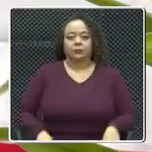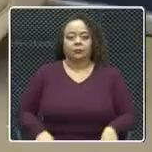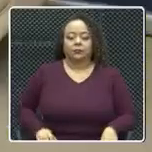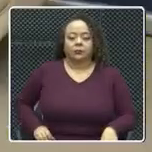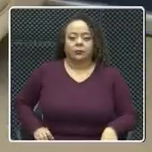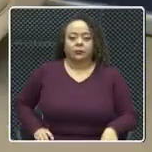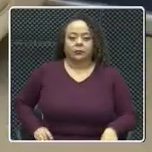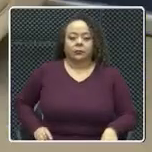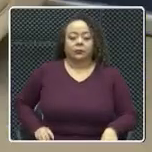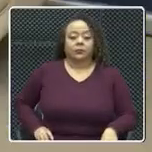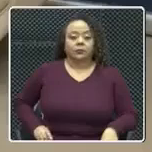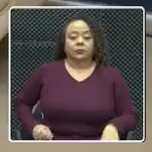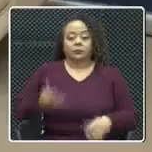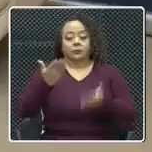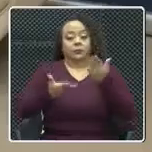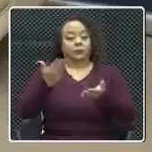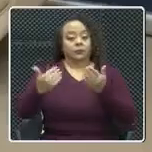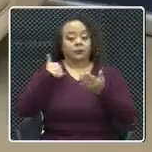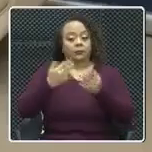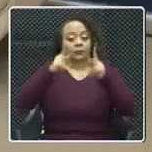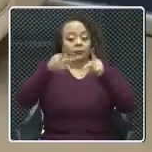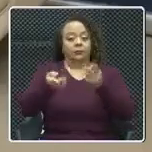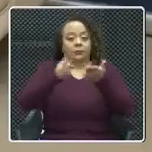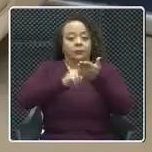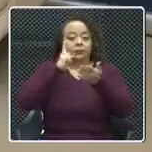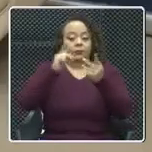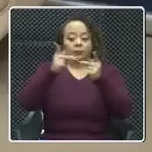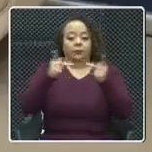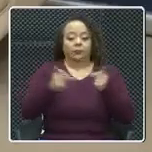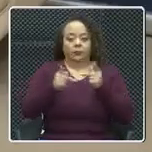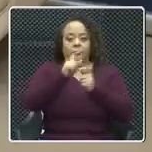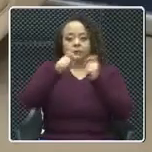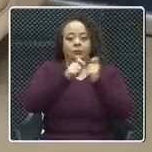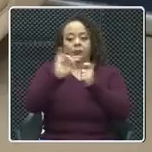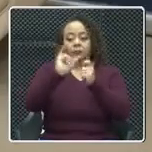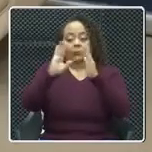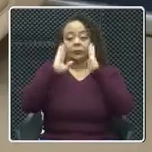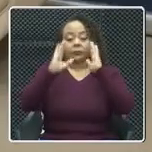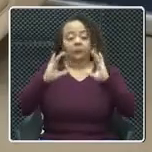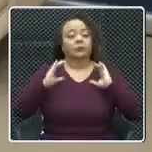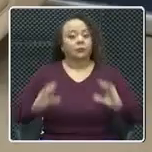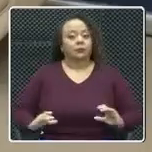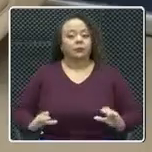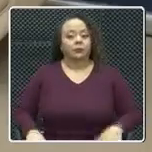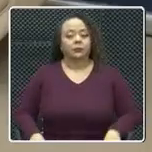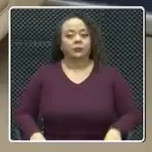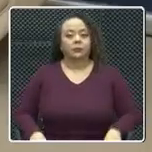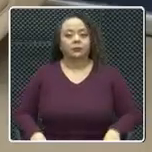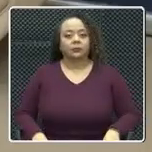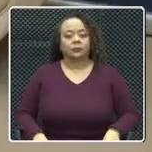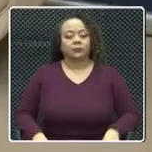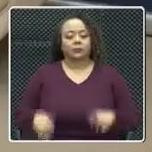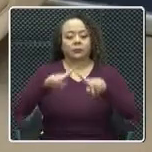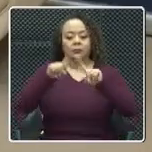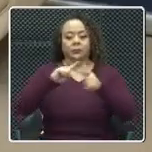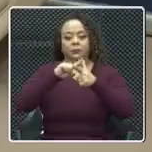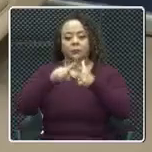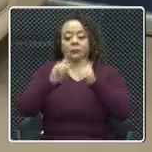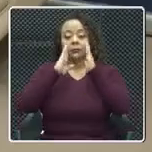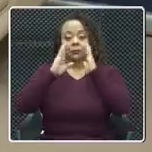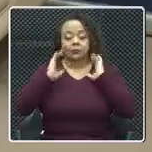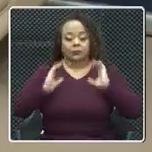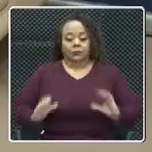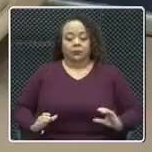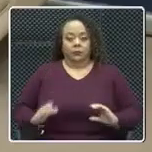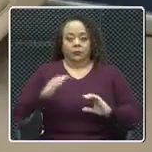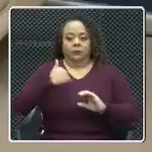pronto hay personas contratadas para un puesto específico, como por ejemplo atención al cliente, ¿verdad? Pero entonces el atender